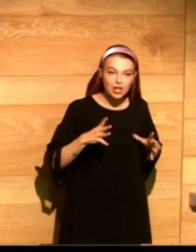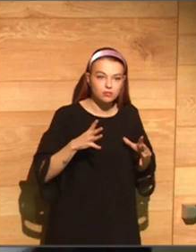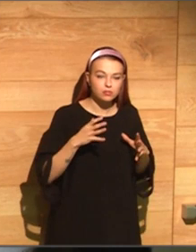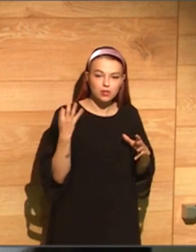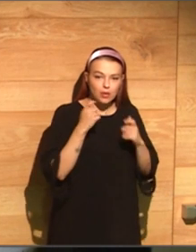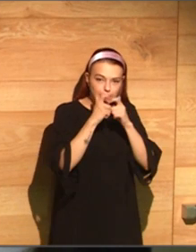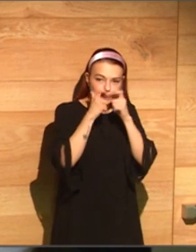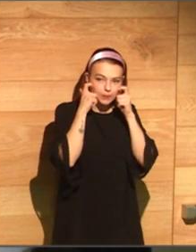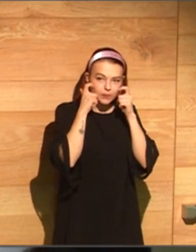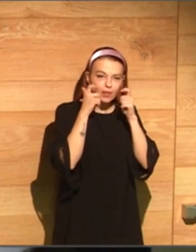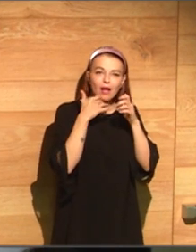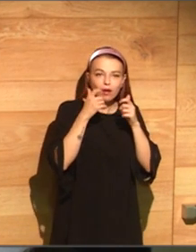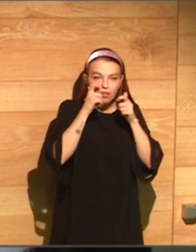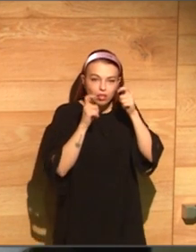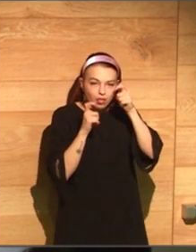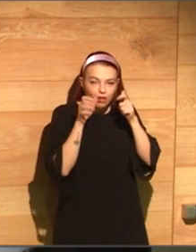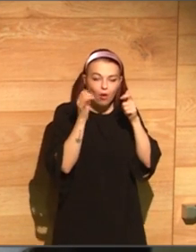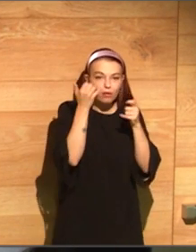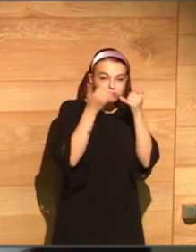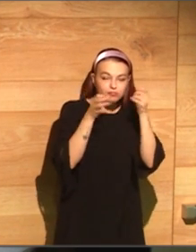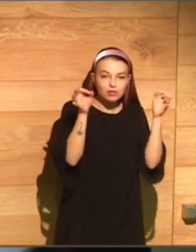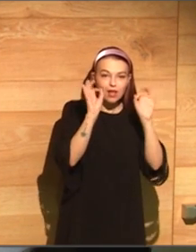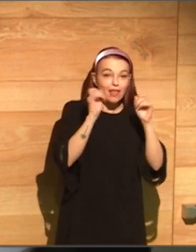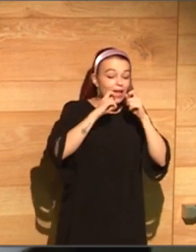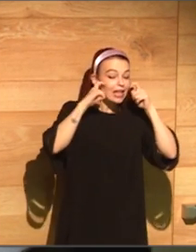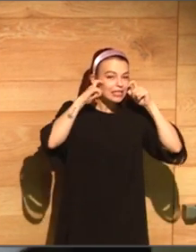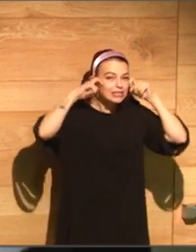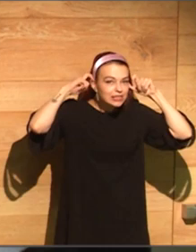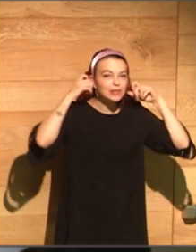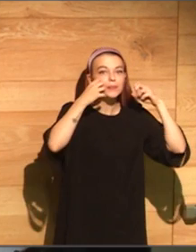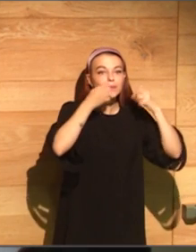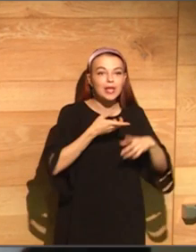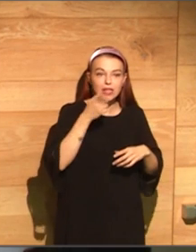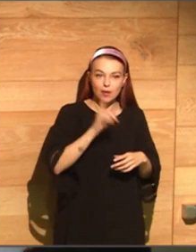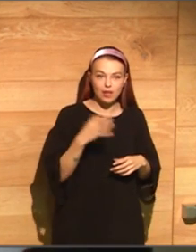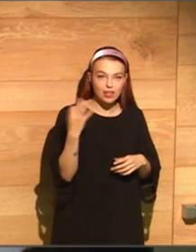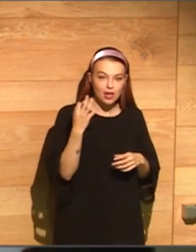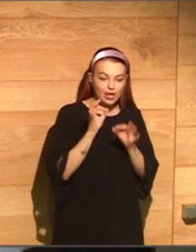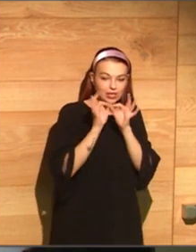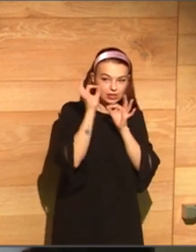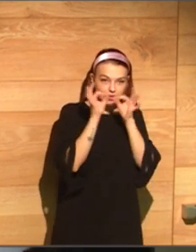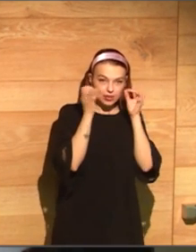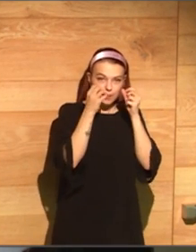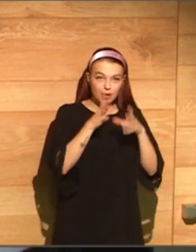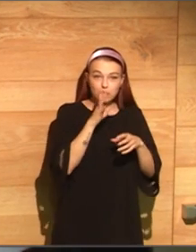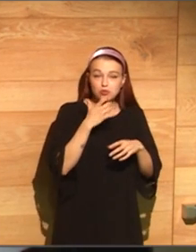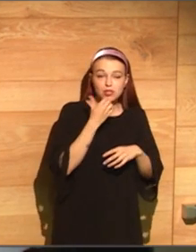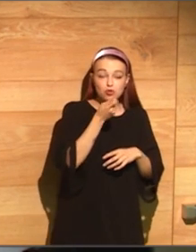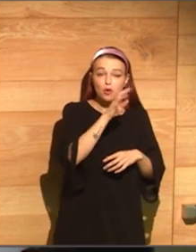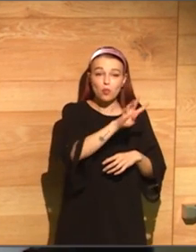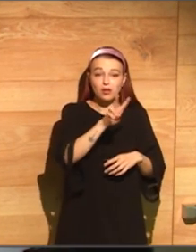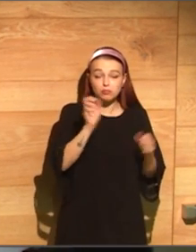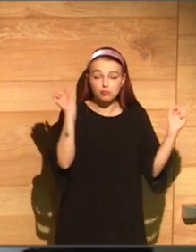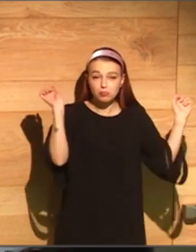bien, que no haya fisuras, que no haya huecos, y en los laterales, por Dios. Compraos las de vuestra talla, que sois 42,